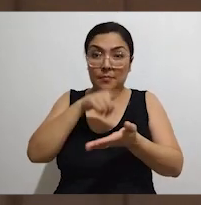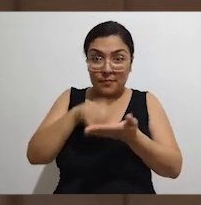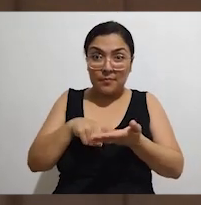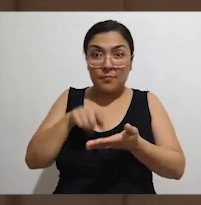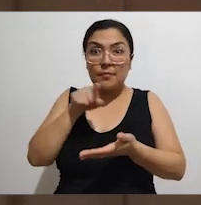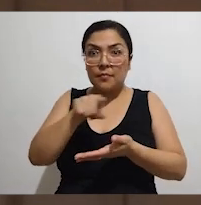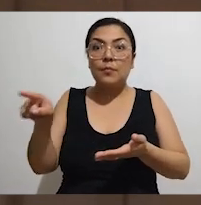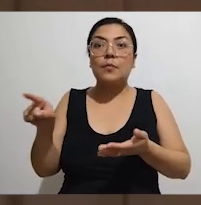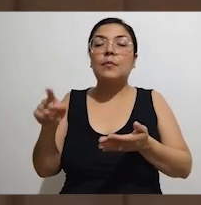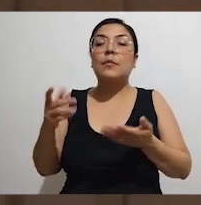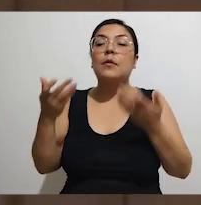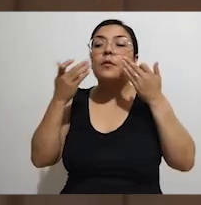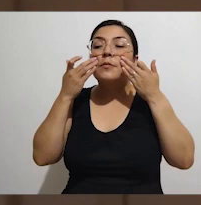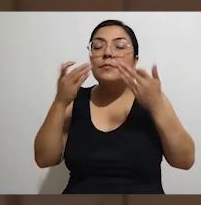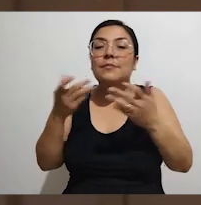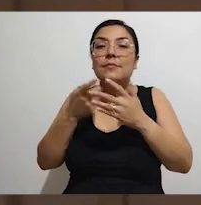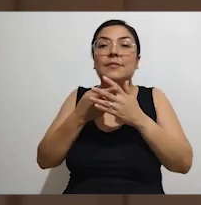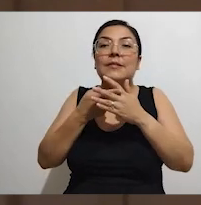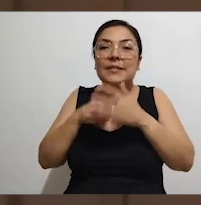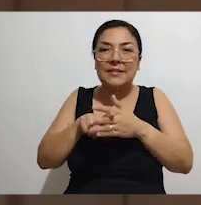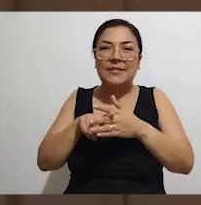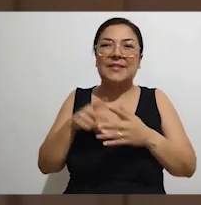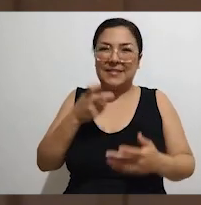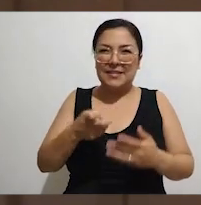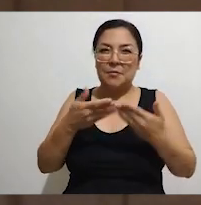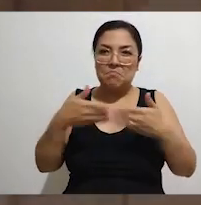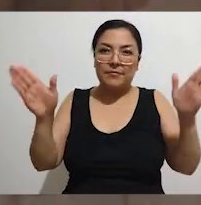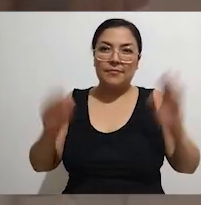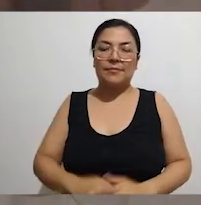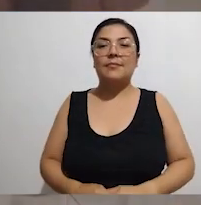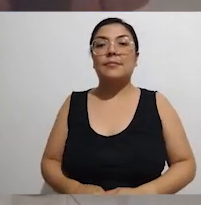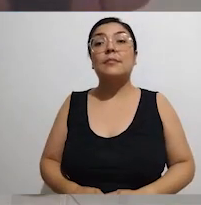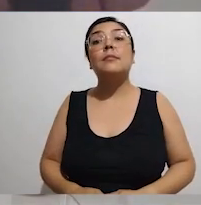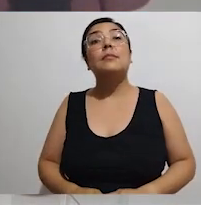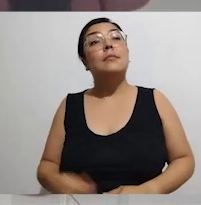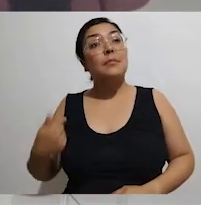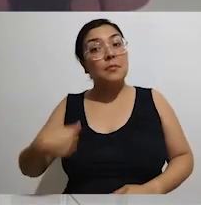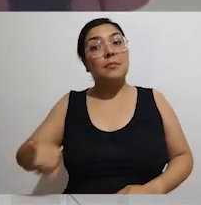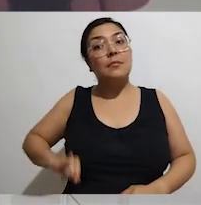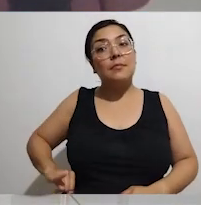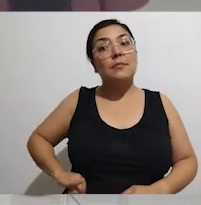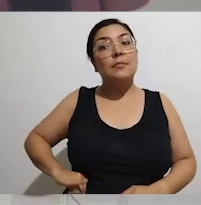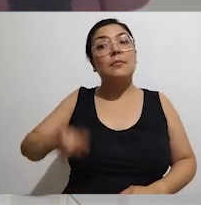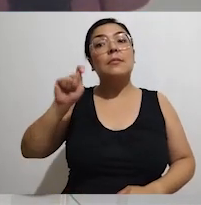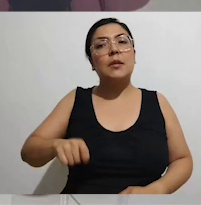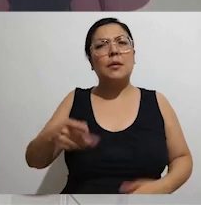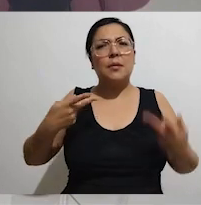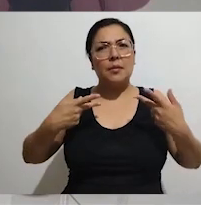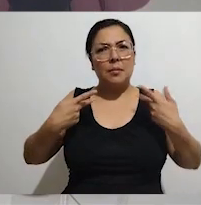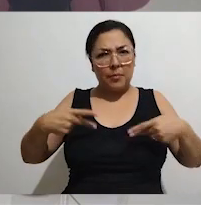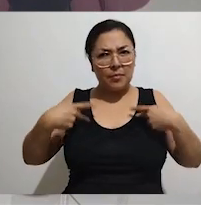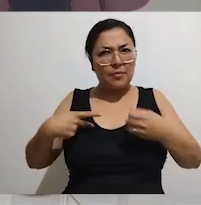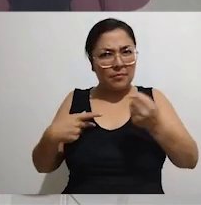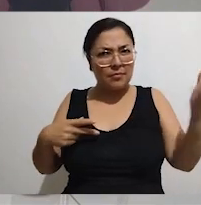aquí en el momento del arranque de la misma. Me llamó la atención la gran cantidad de magistraturas que estuvieron presentes en el estado de Coahuila,